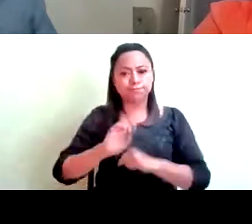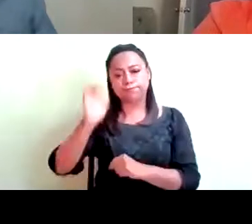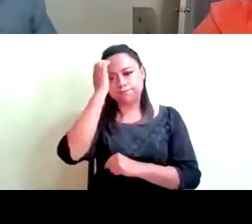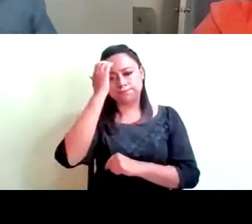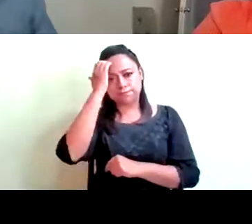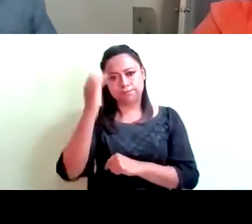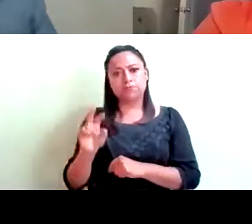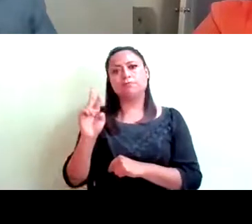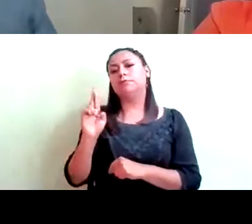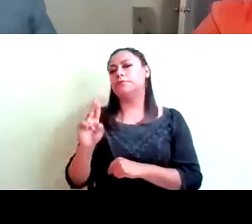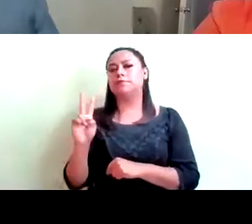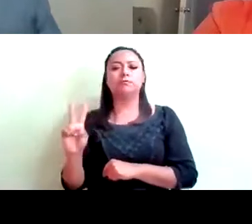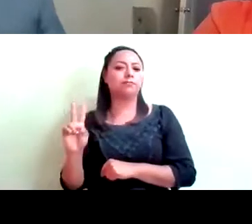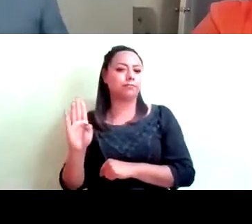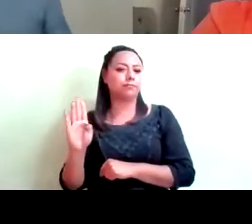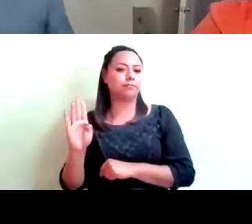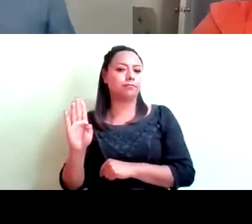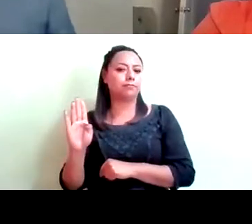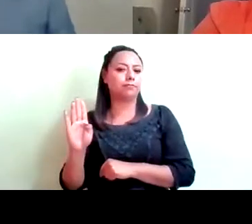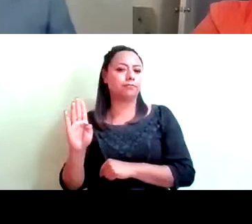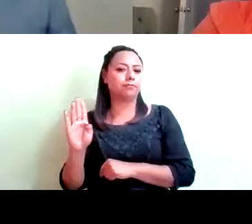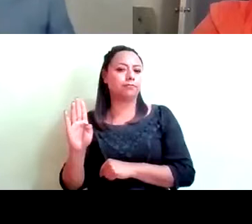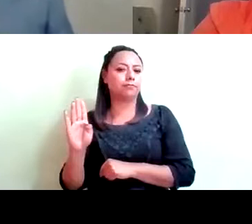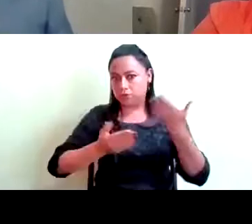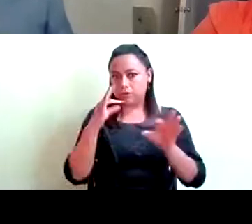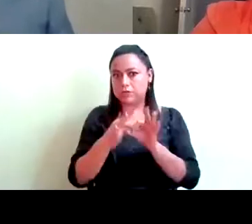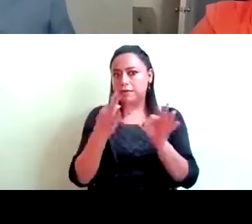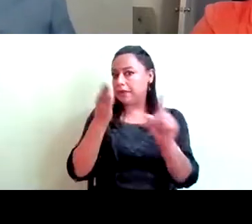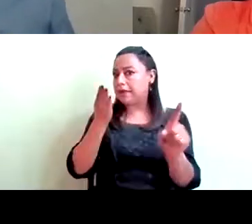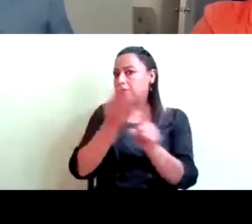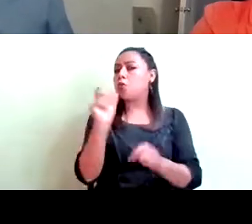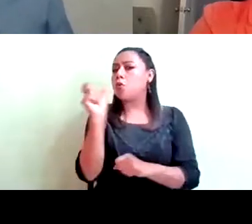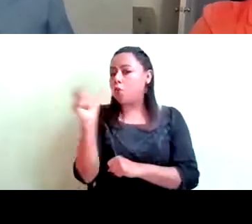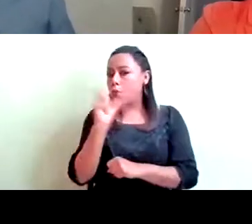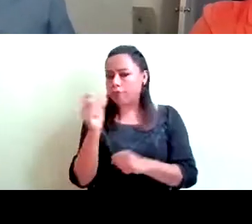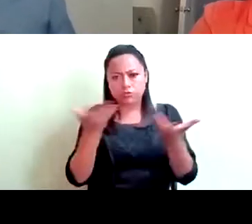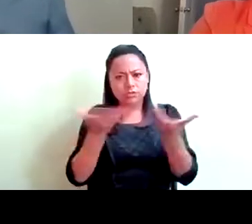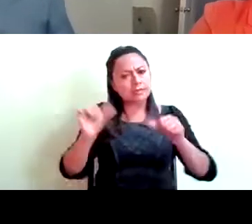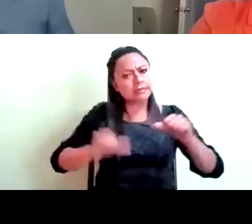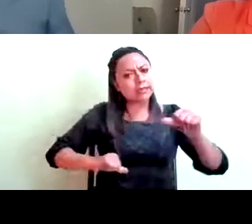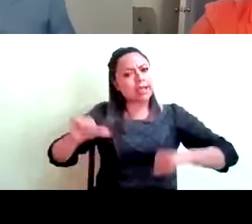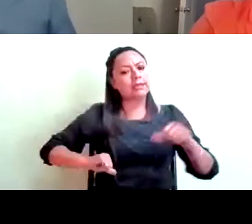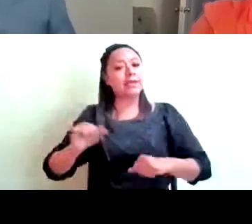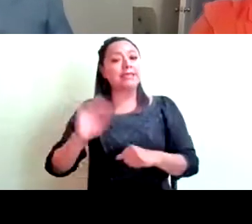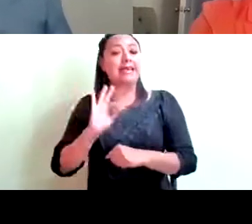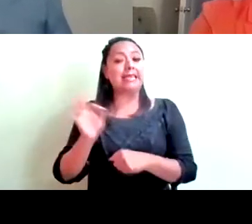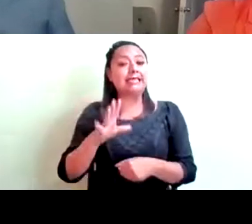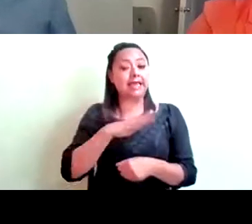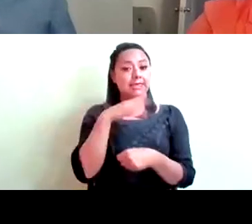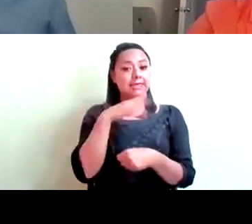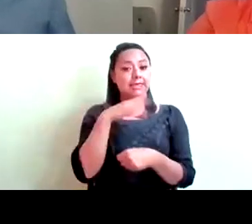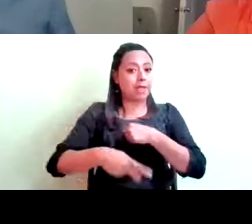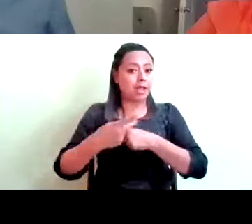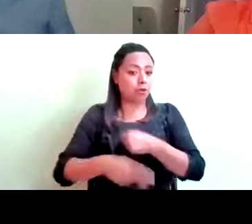aplica específicamente cuando se efectúen actividades que pongan en riesgo a la salud o la seguridad de los educandos o que menoscaben